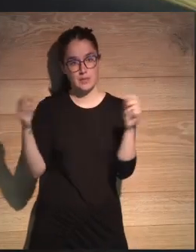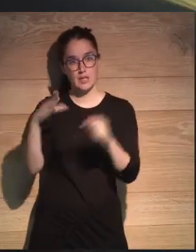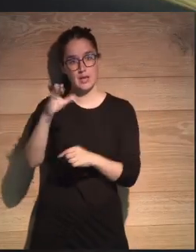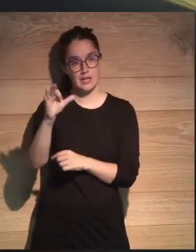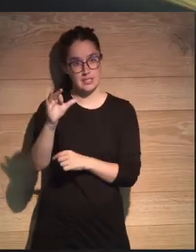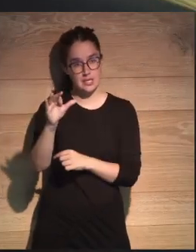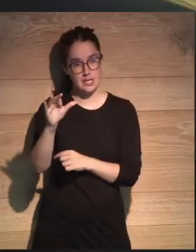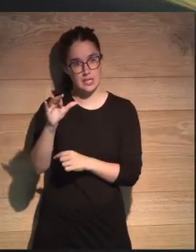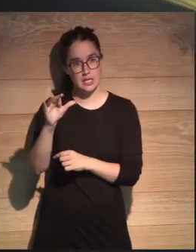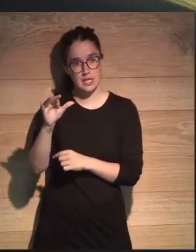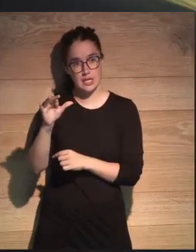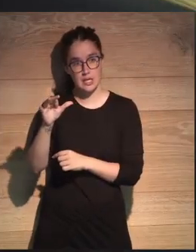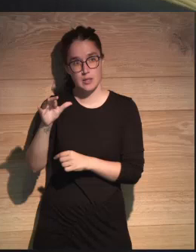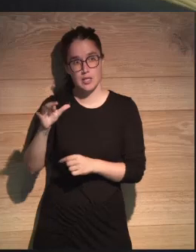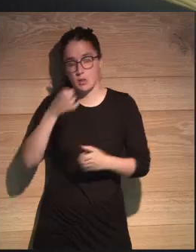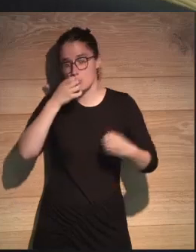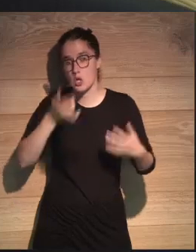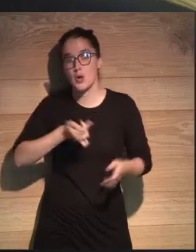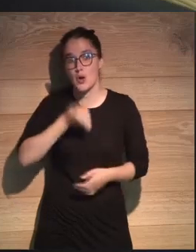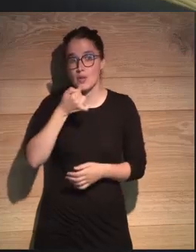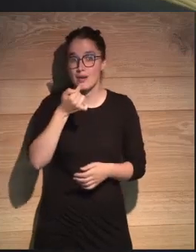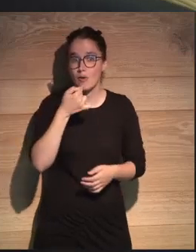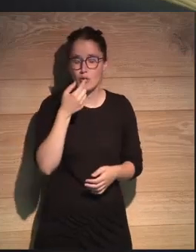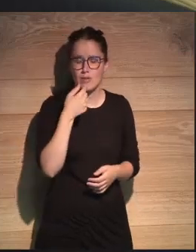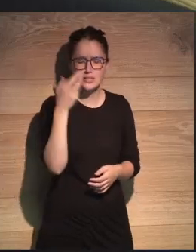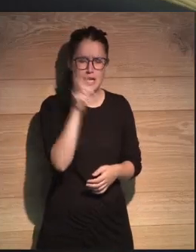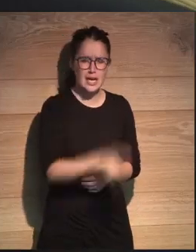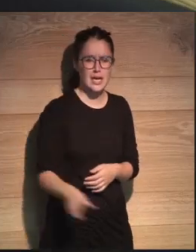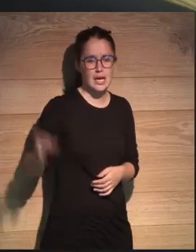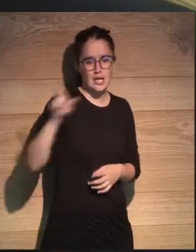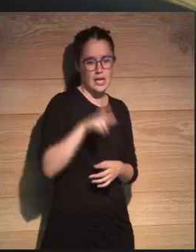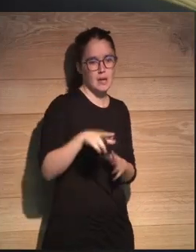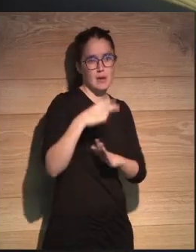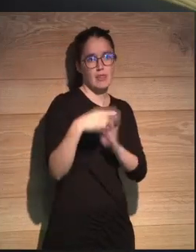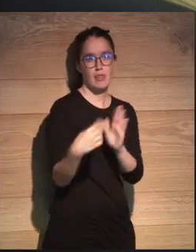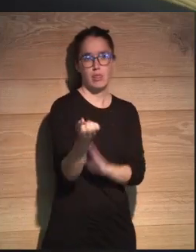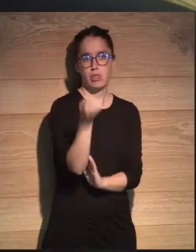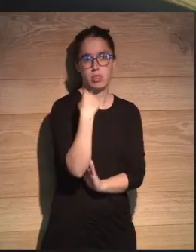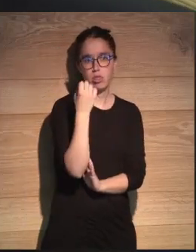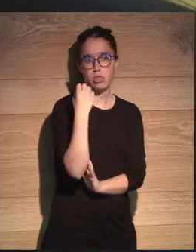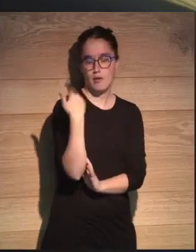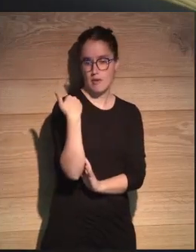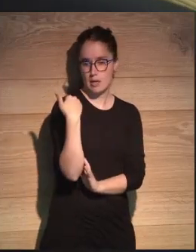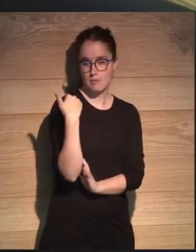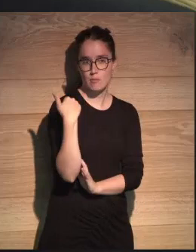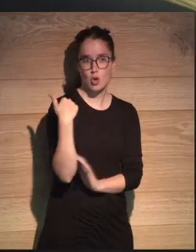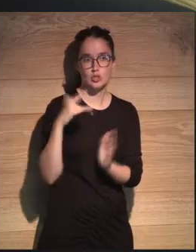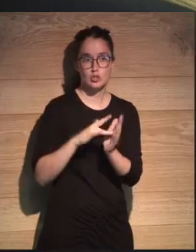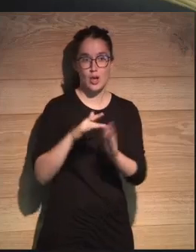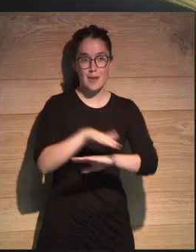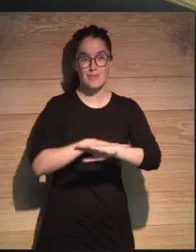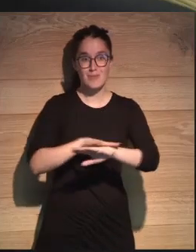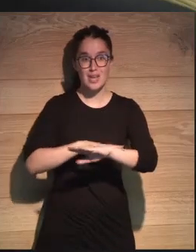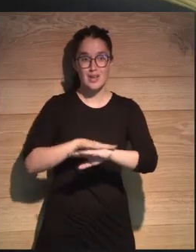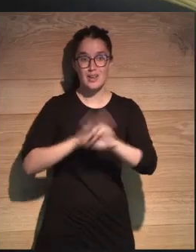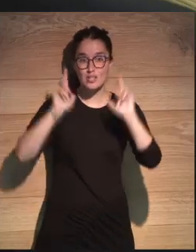CSIC. Y bueno, lo digo y lo dije muchas veces y parece que nadie lo leyó. Llega el otro día Pedro Duque, el